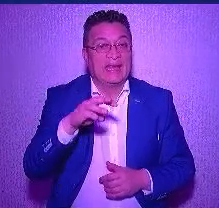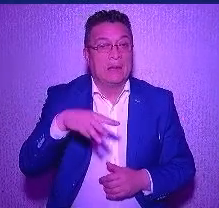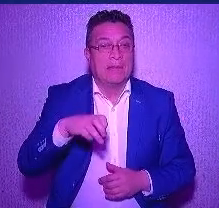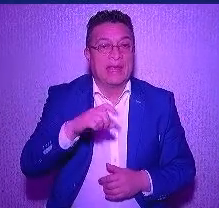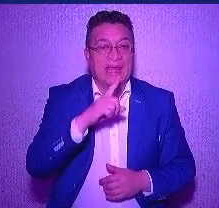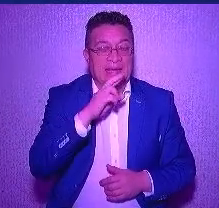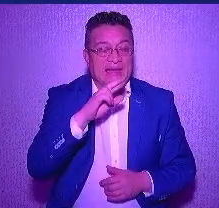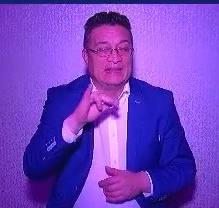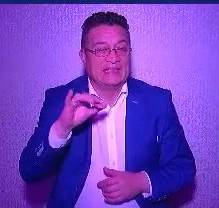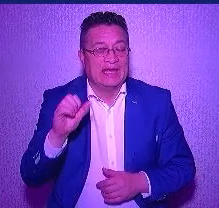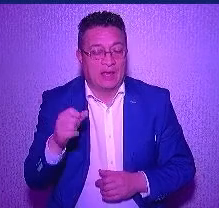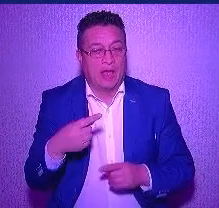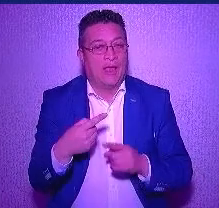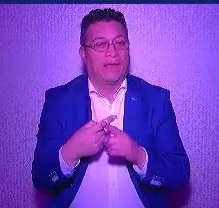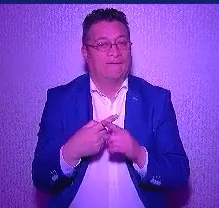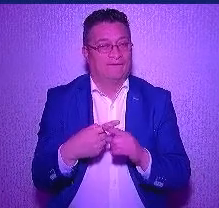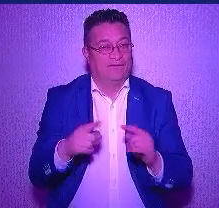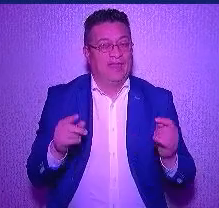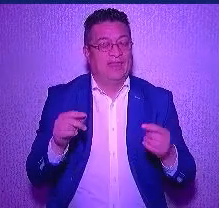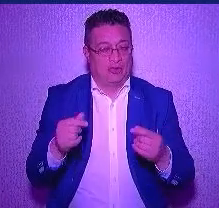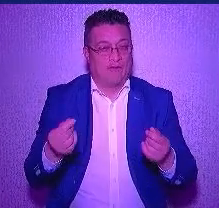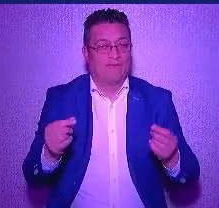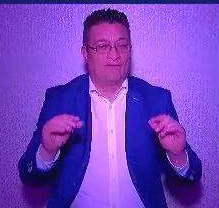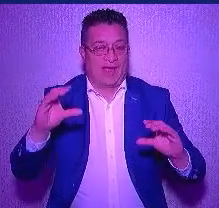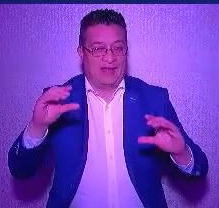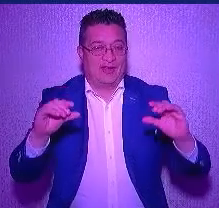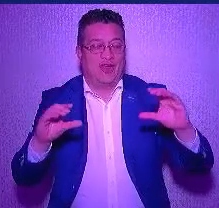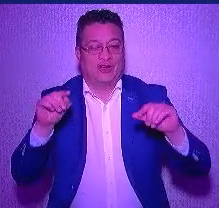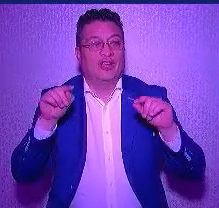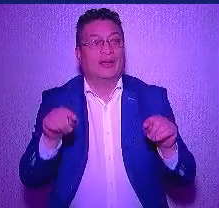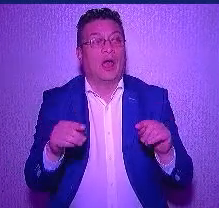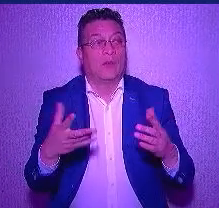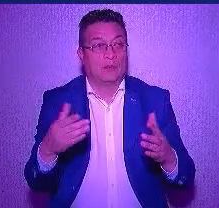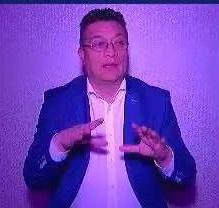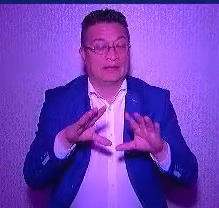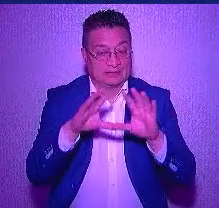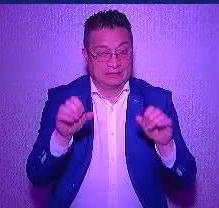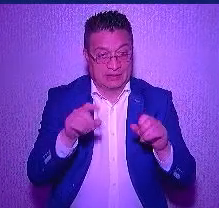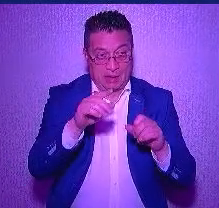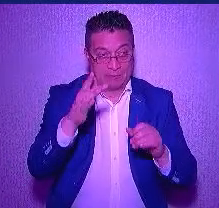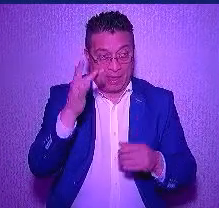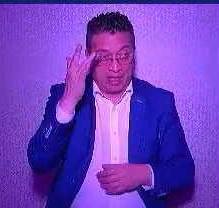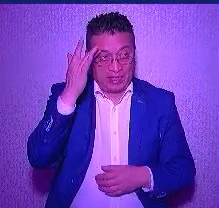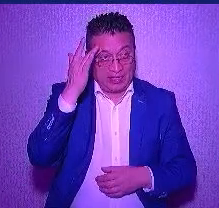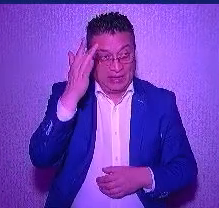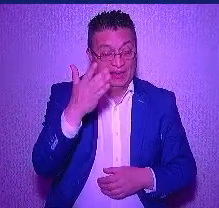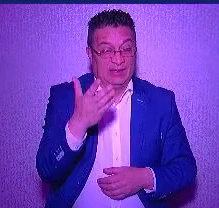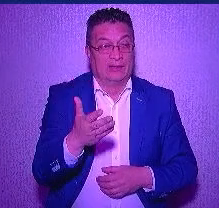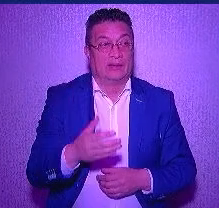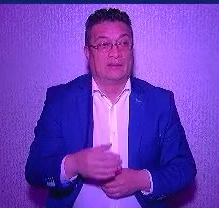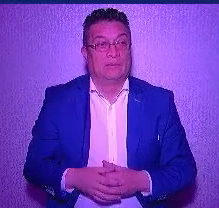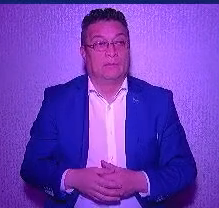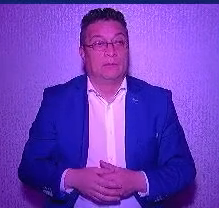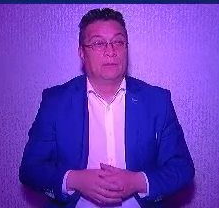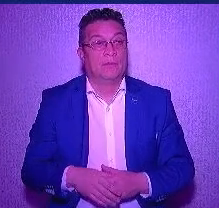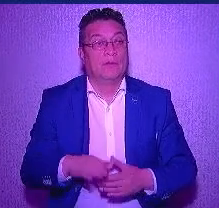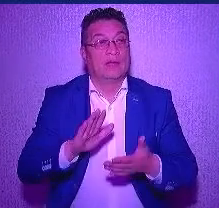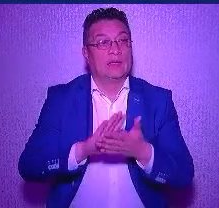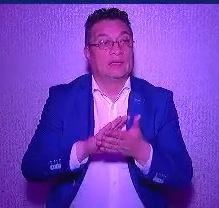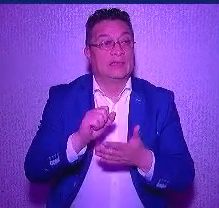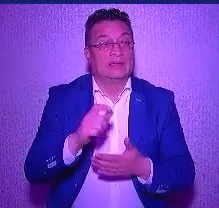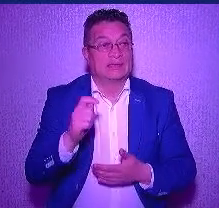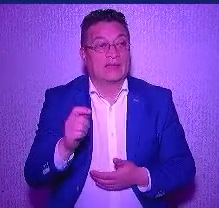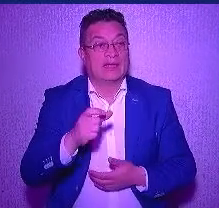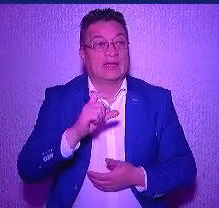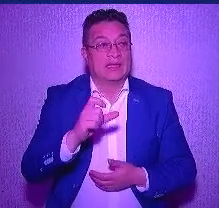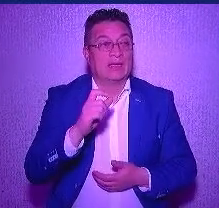hoy no solamente para práctica ciberseguridad pero para estos sistemas inteligentes chat gtp